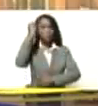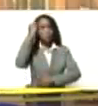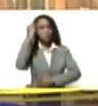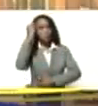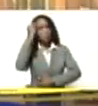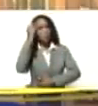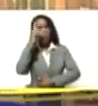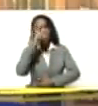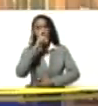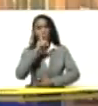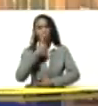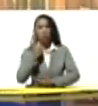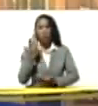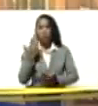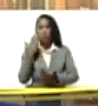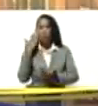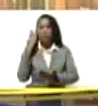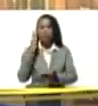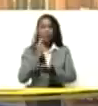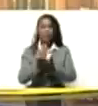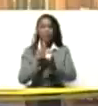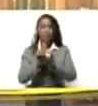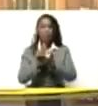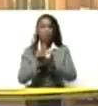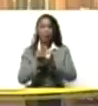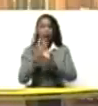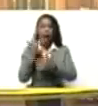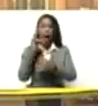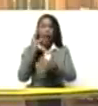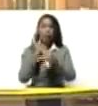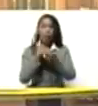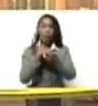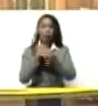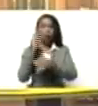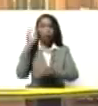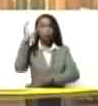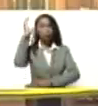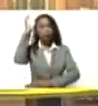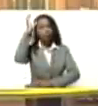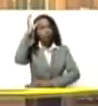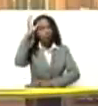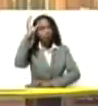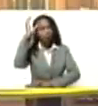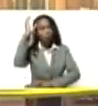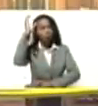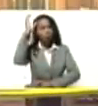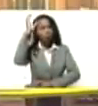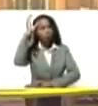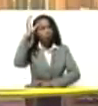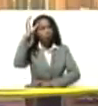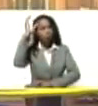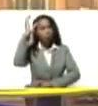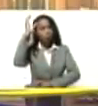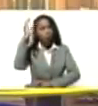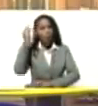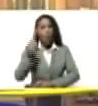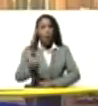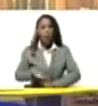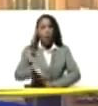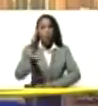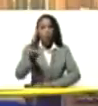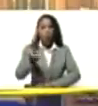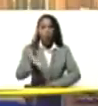del libertador simón bolívar la espada de lima y donde se encuentra el sable original con